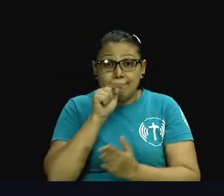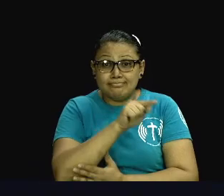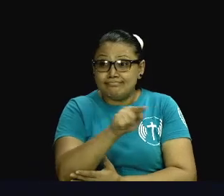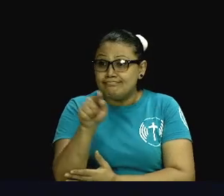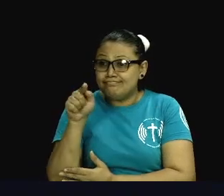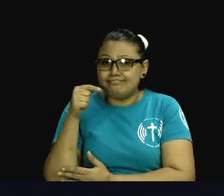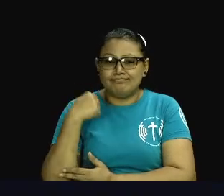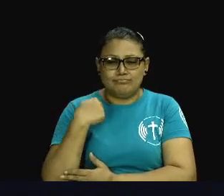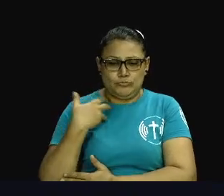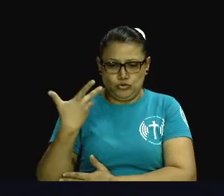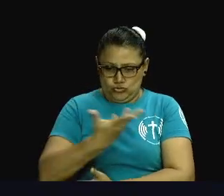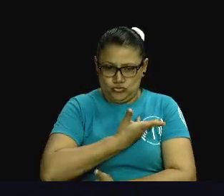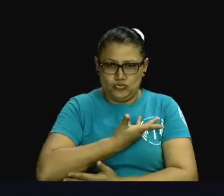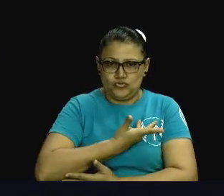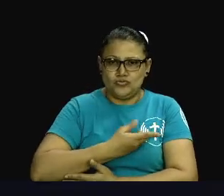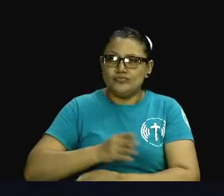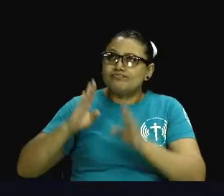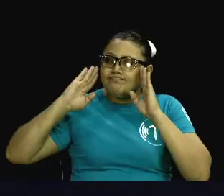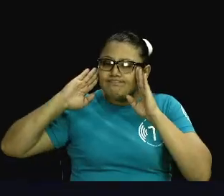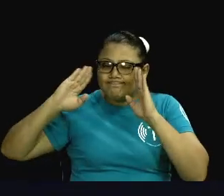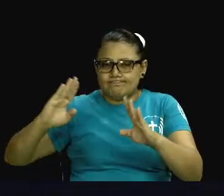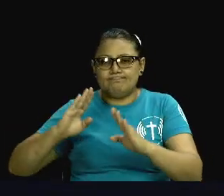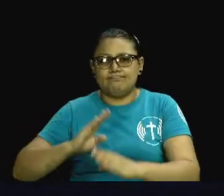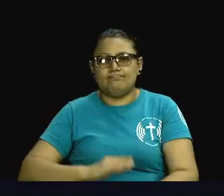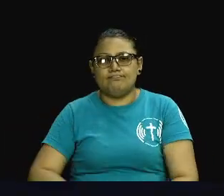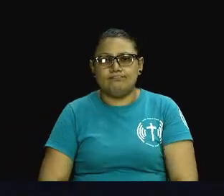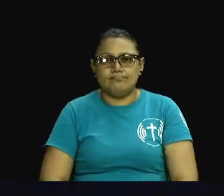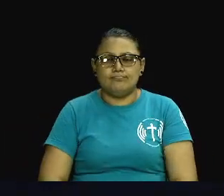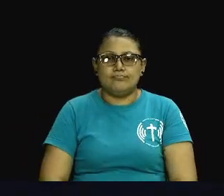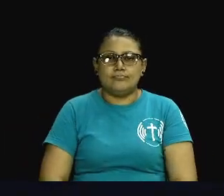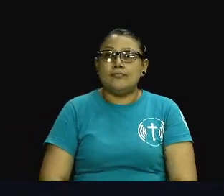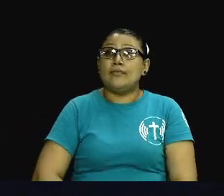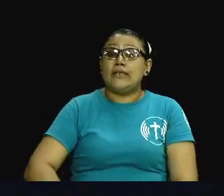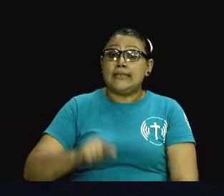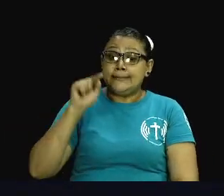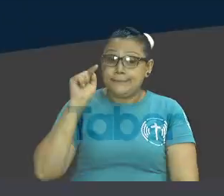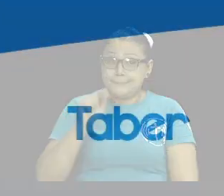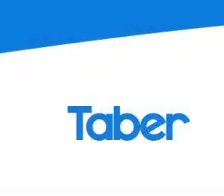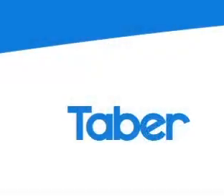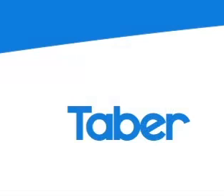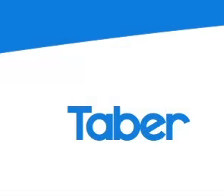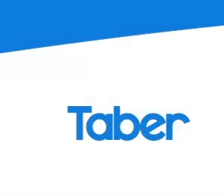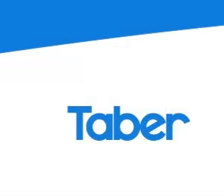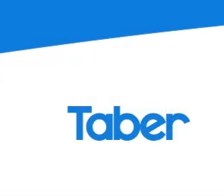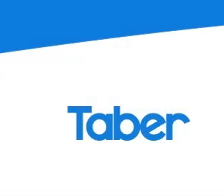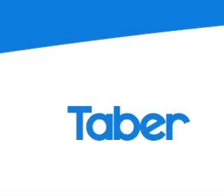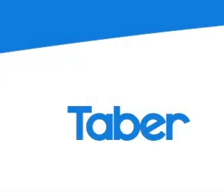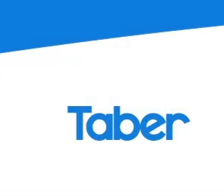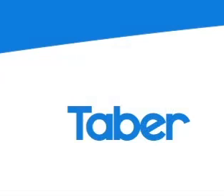así la palabra del señor y volvemos a nuestro pasaje entonces elías dijo acá sube